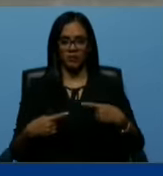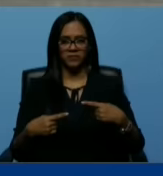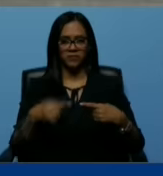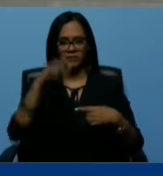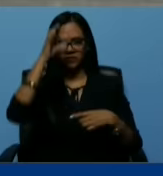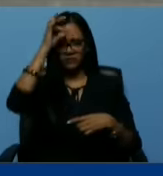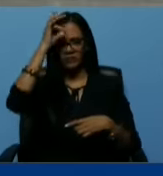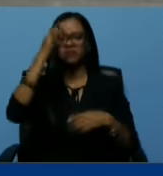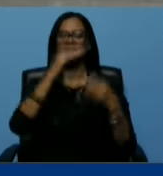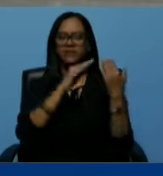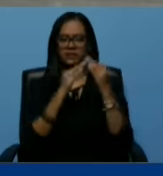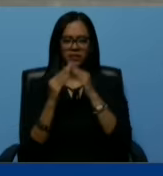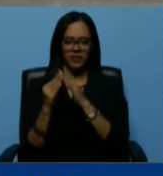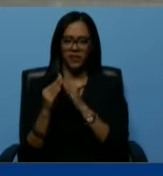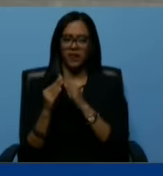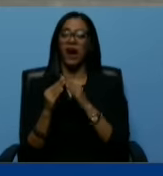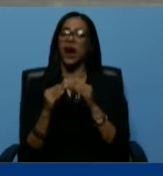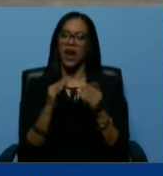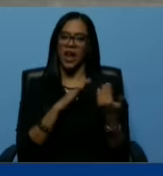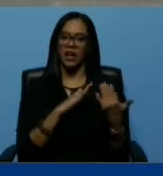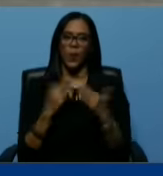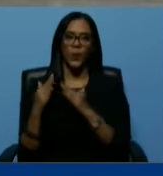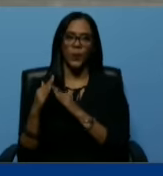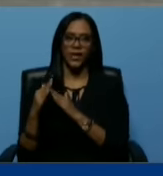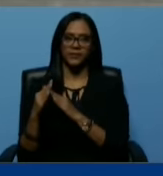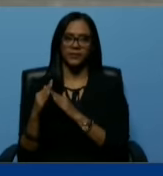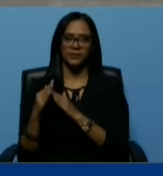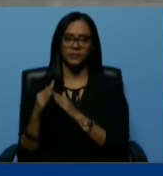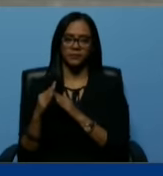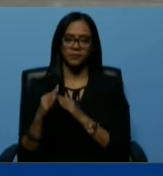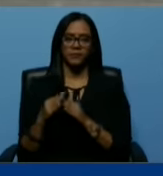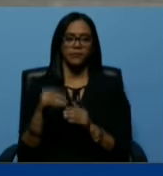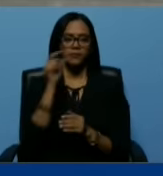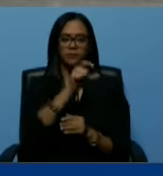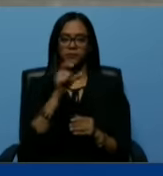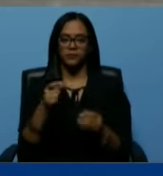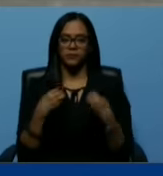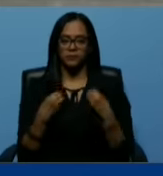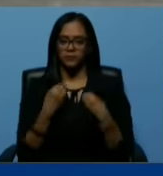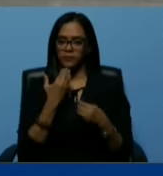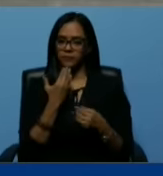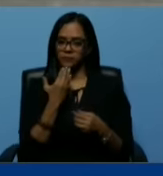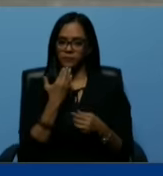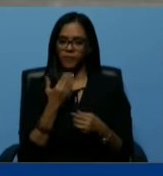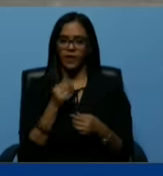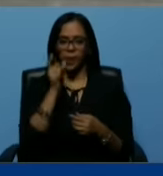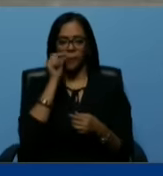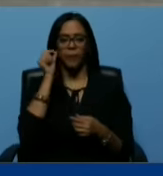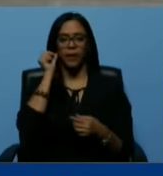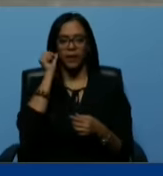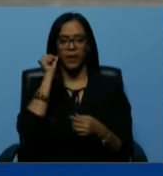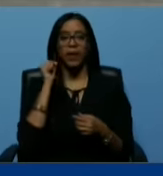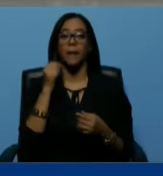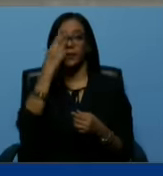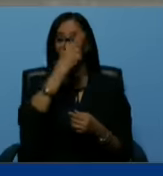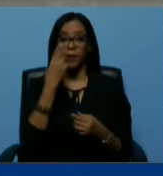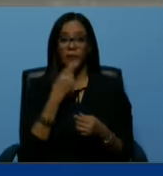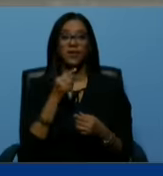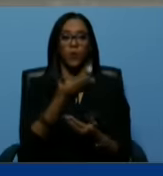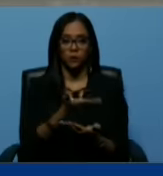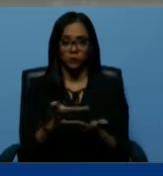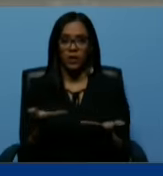consejos comunales, con las comunas, con los vecinos, con las vecinas, me comprometí con